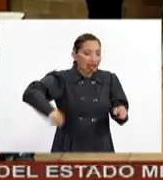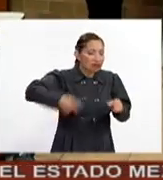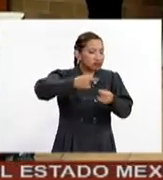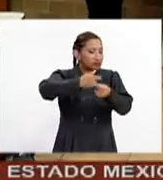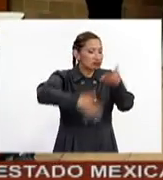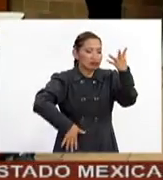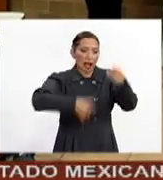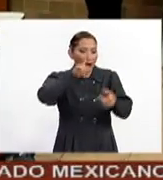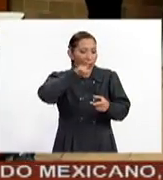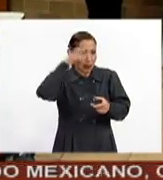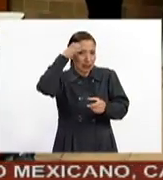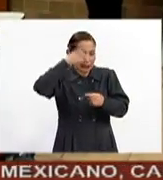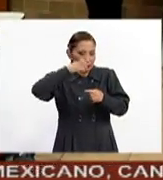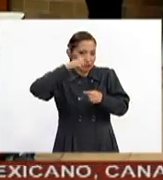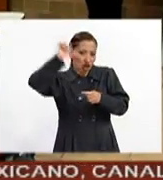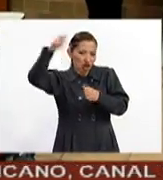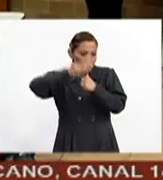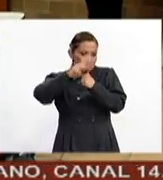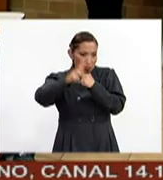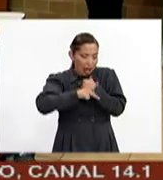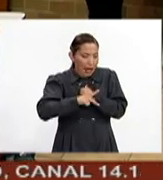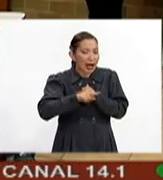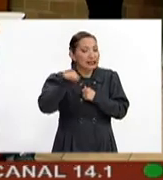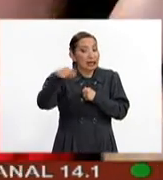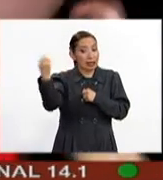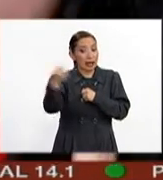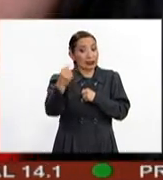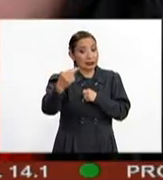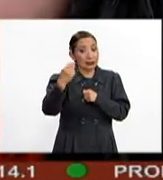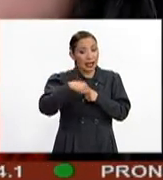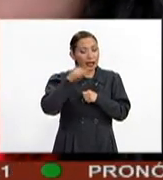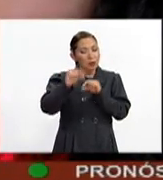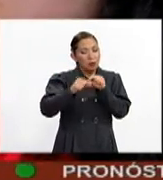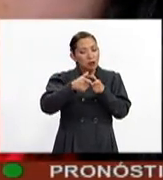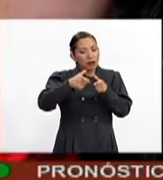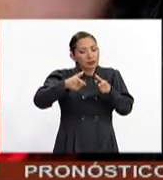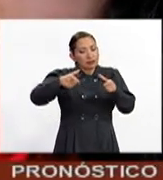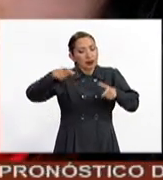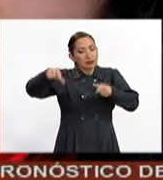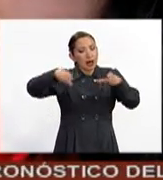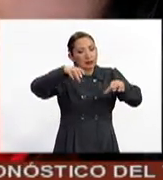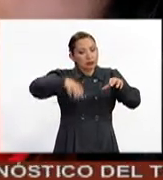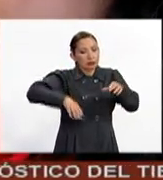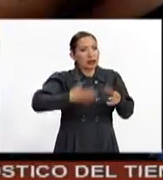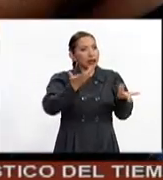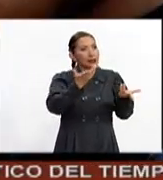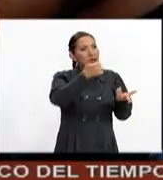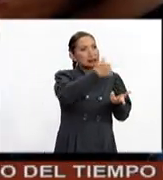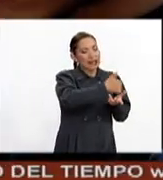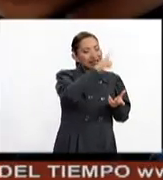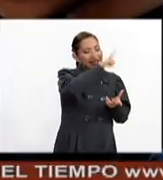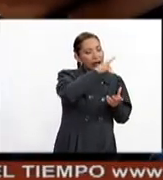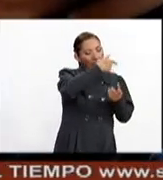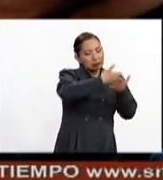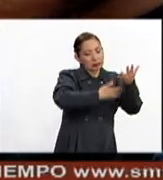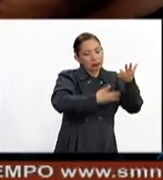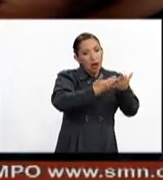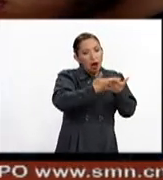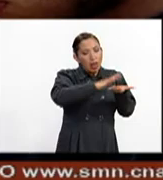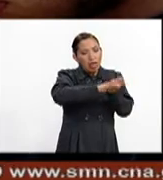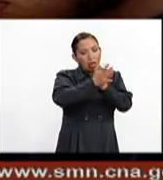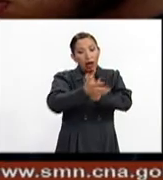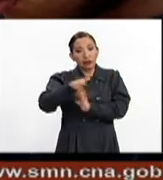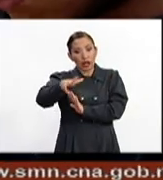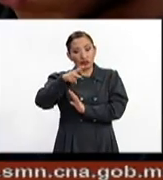bueno, las lenguas extranjeras que se necesitaban y que se fueron ampliando. De una oferta de 6 lenguas pasamos a